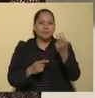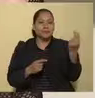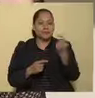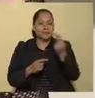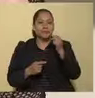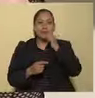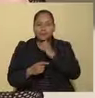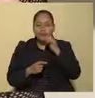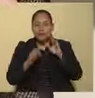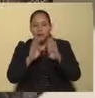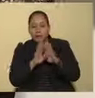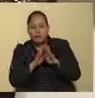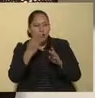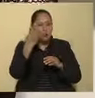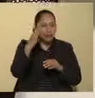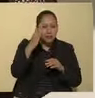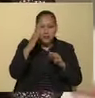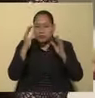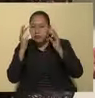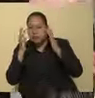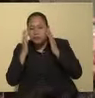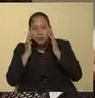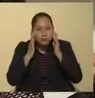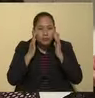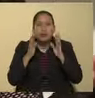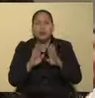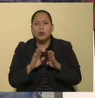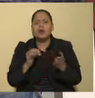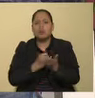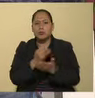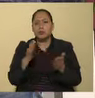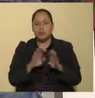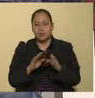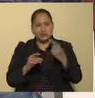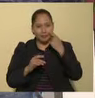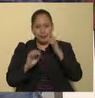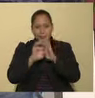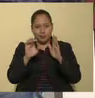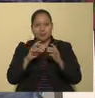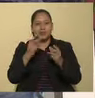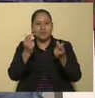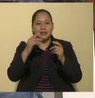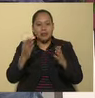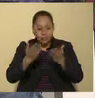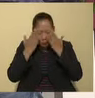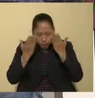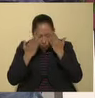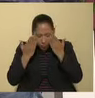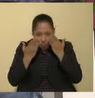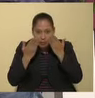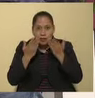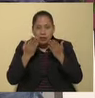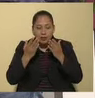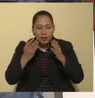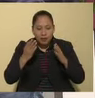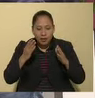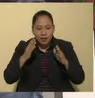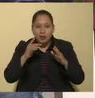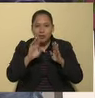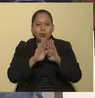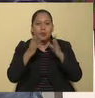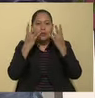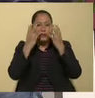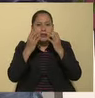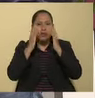ustedes ver en el espejo, exactamente, hacer una valoración. Pues cuando te lavas tu rostro, cuando es el seco el